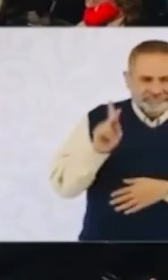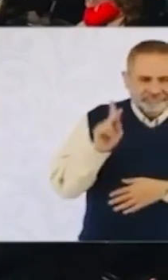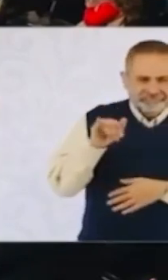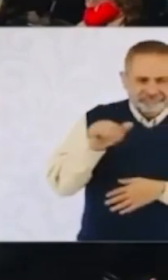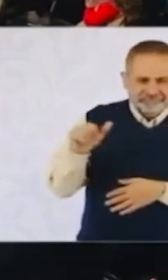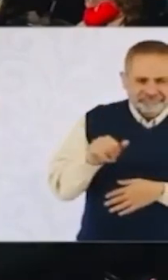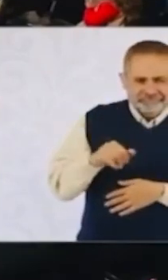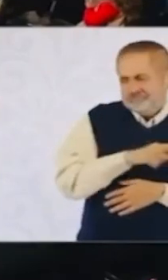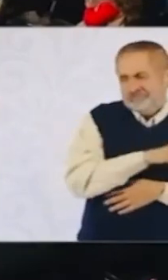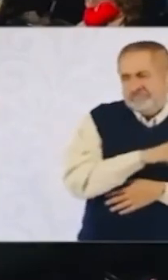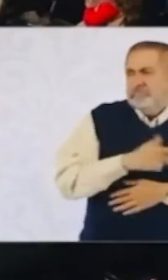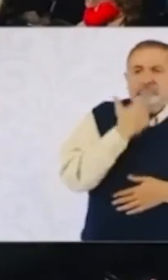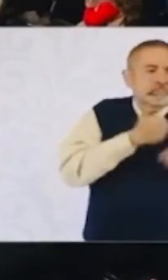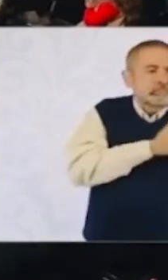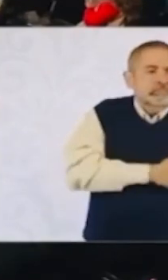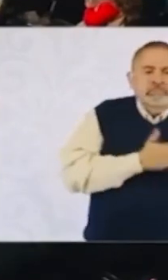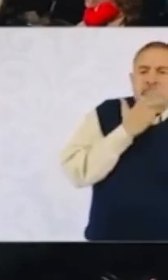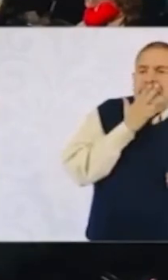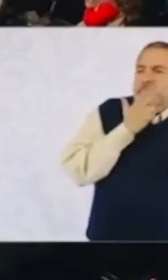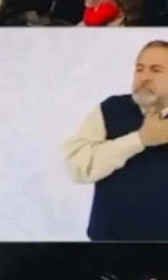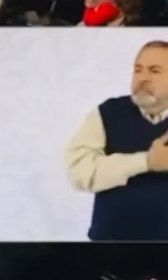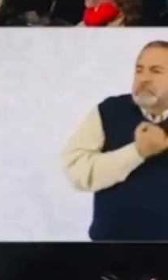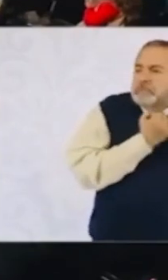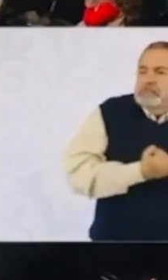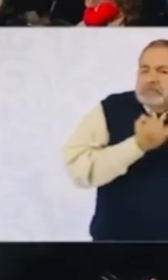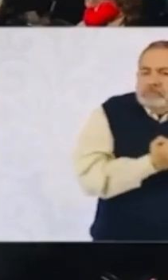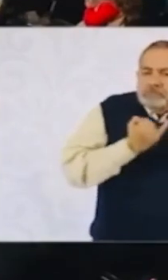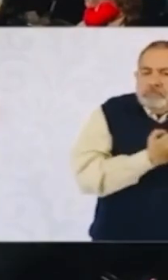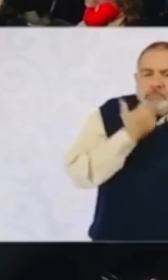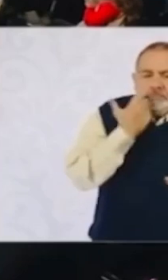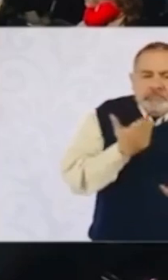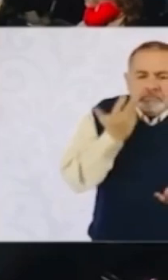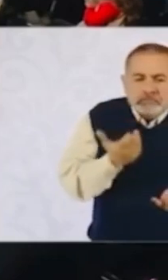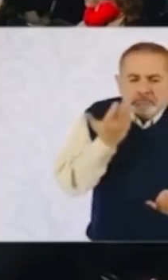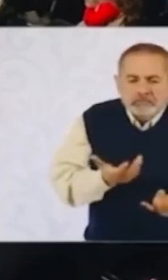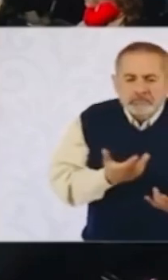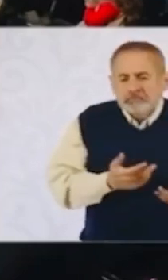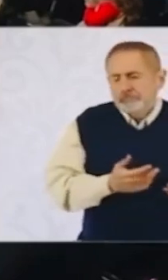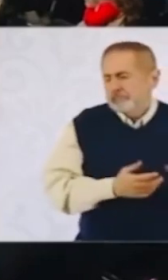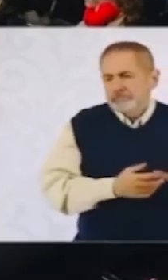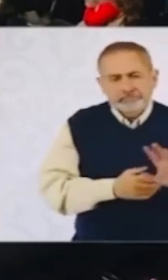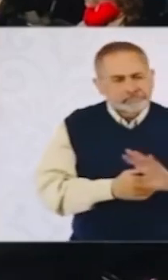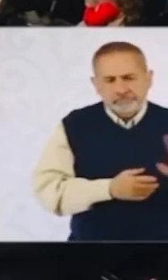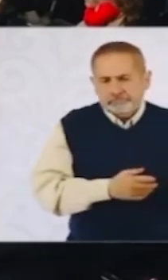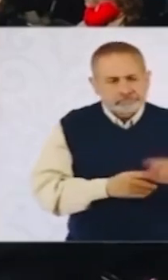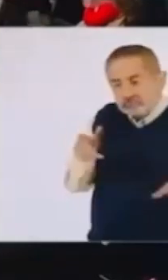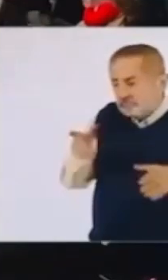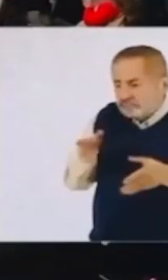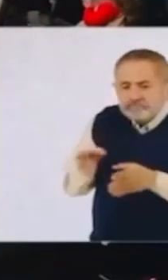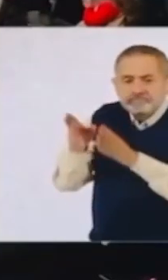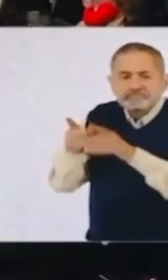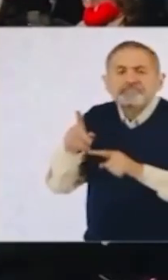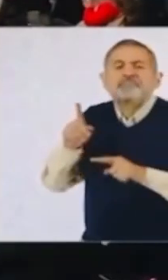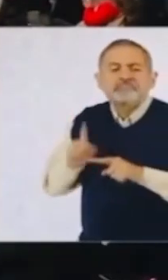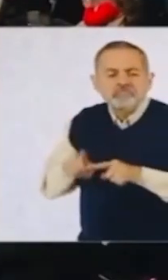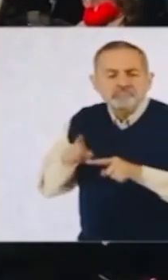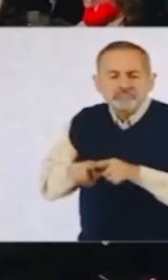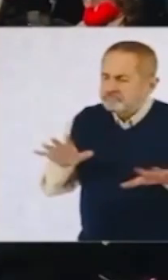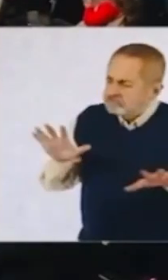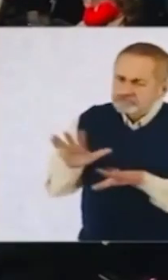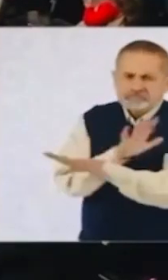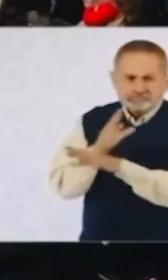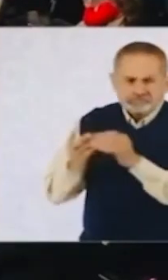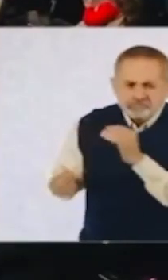la Suprema Corte, de quien detalló que en su informe de labores pues hizo una clara defensa del